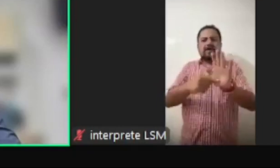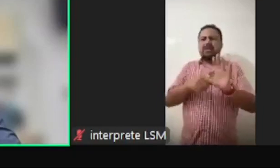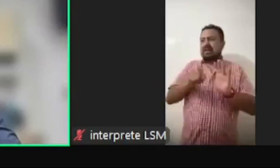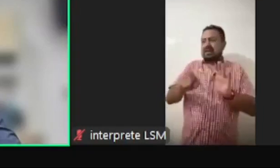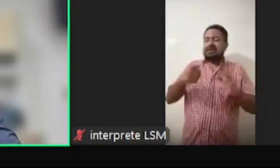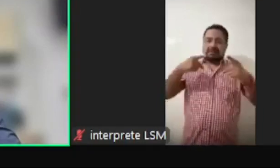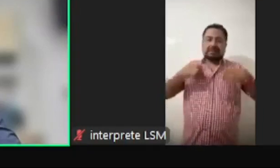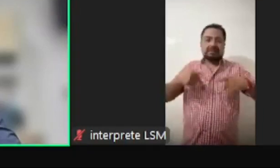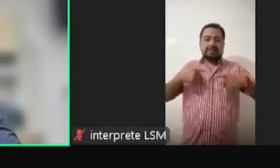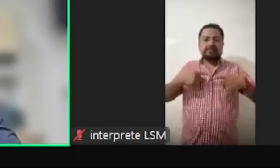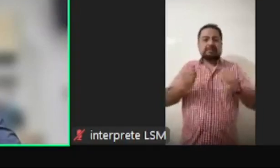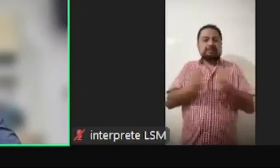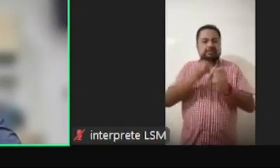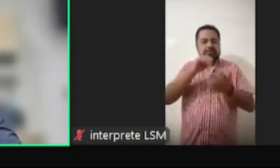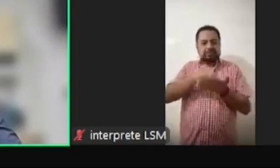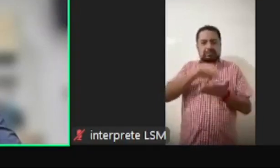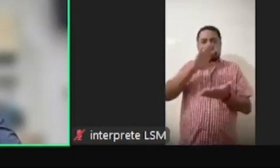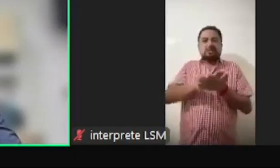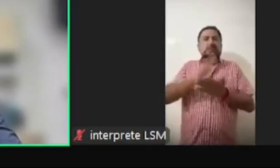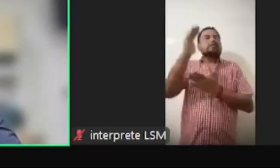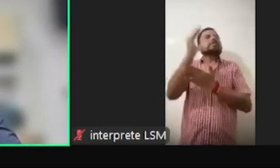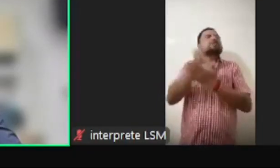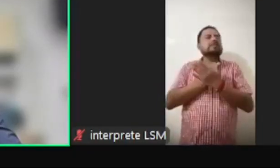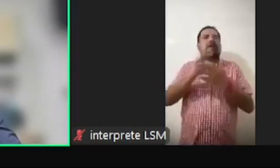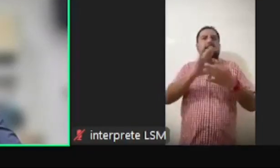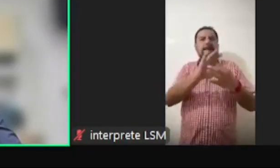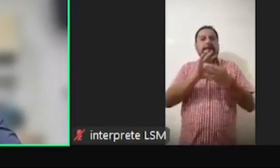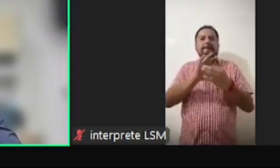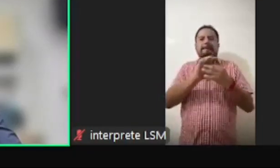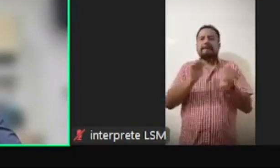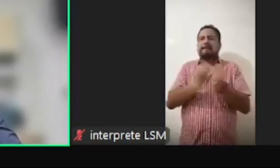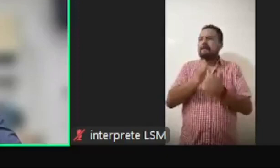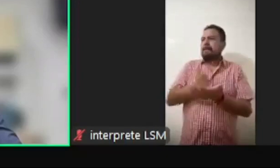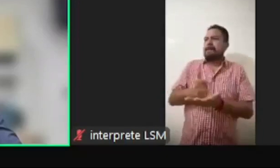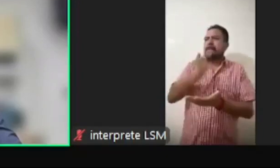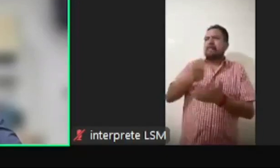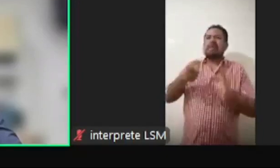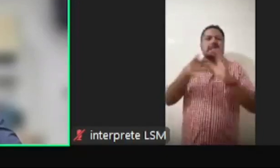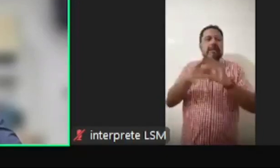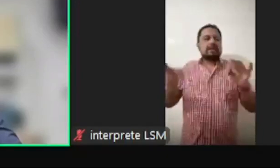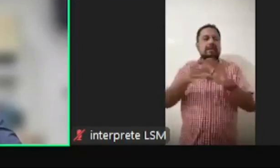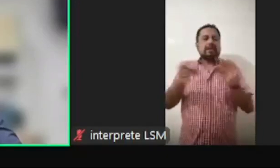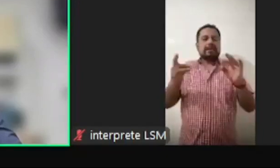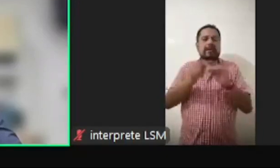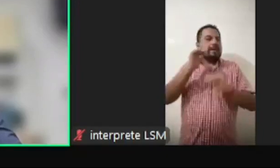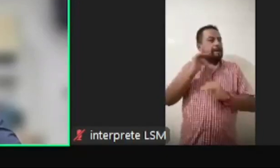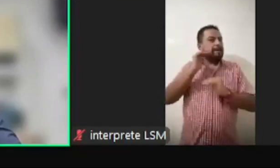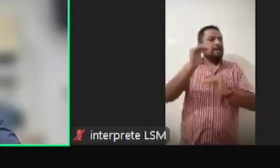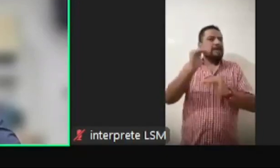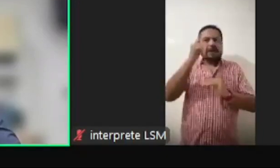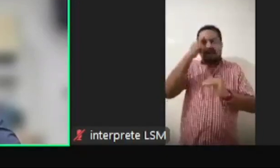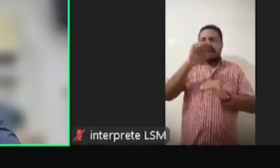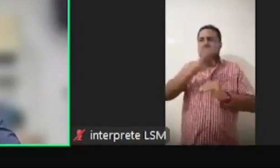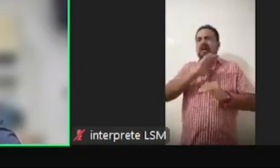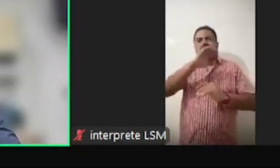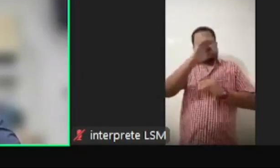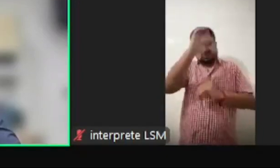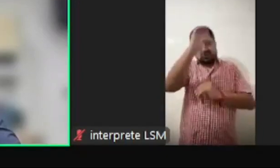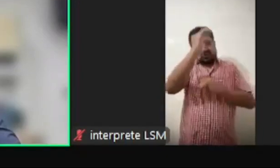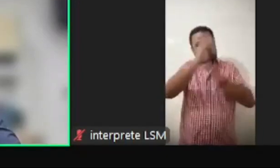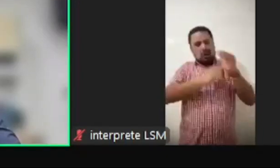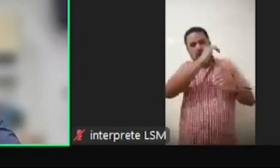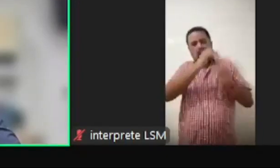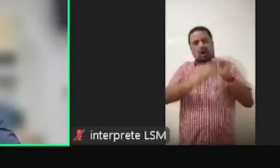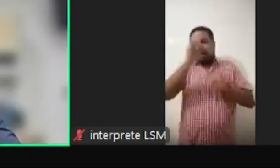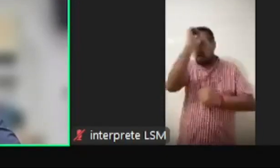constituir elementos mínimos relacionados con los hechos y agravios que expuso. Máxime que para arribar a la conclusión de que las pruebas aportadas por